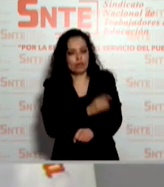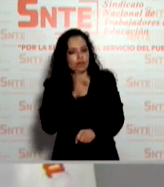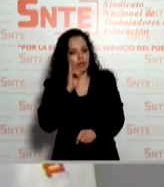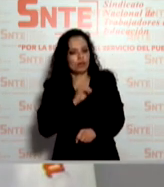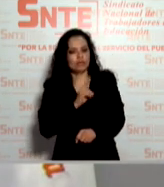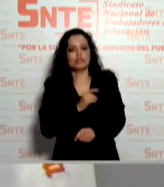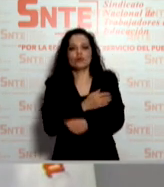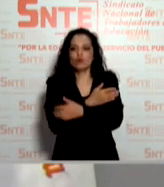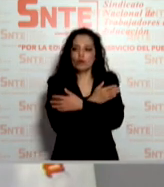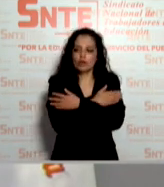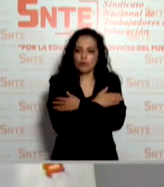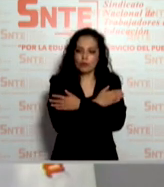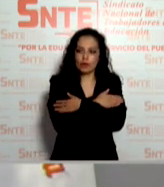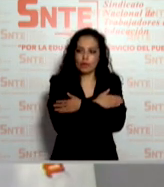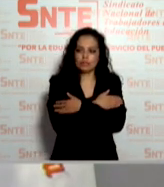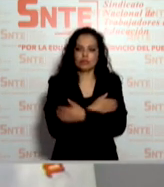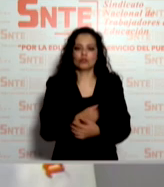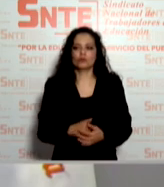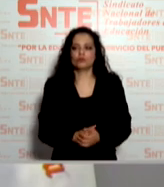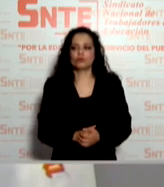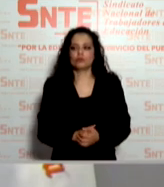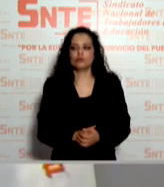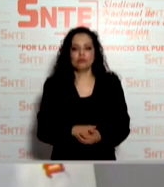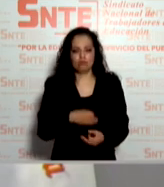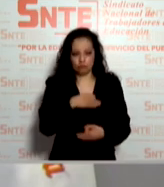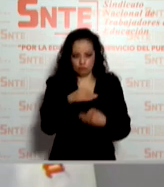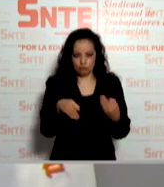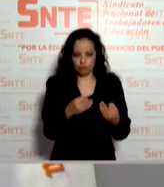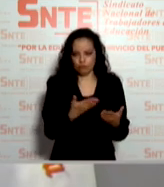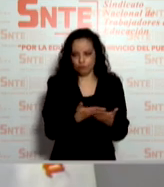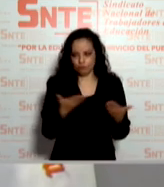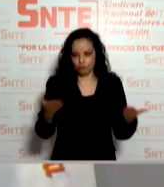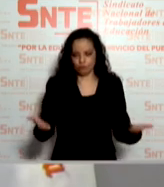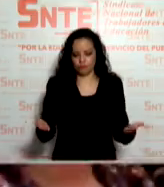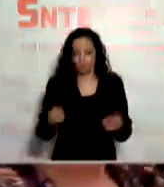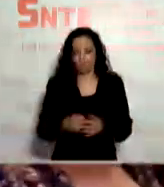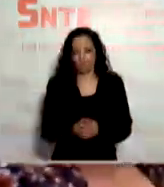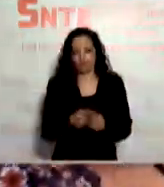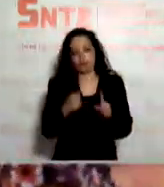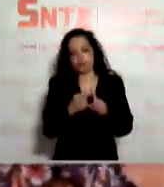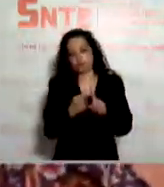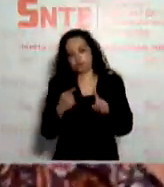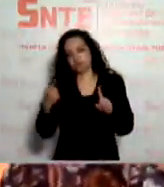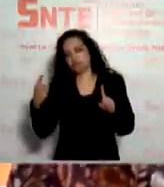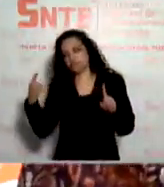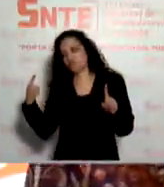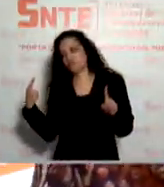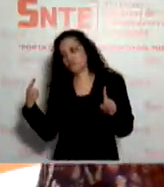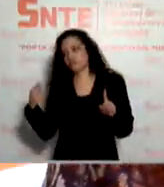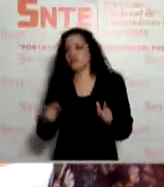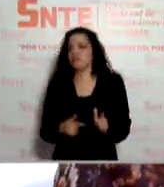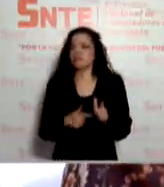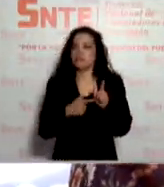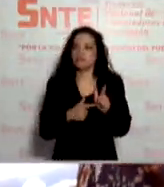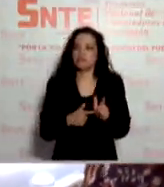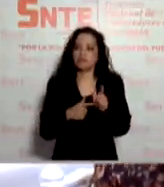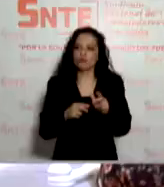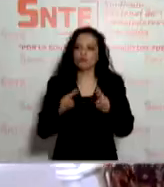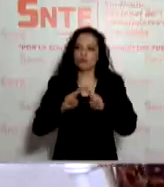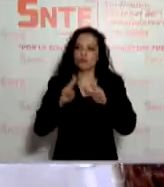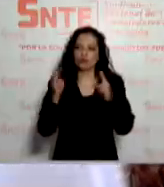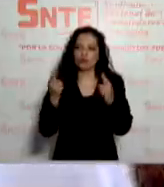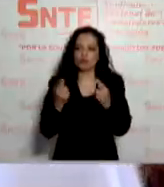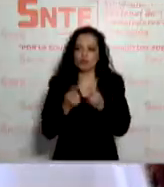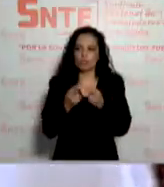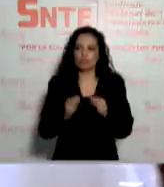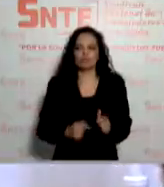abrazo fraternal de todos los que estamos aquí y que a la distancia sigamos unidos y